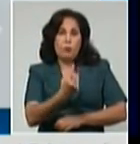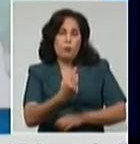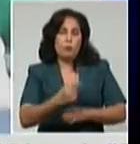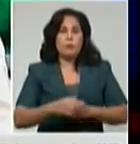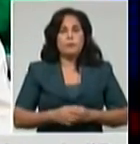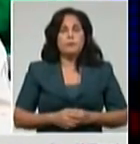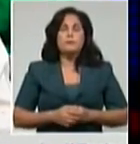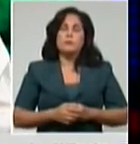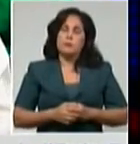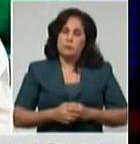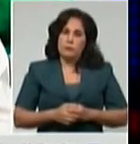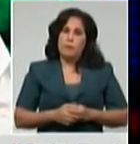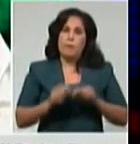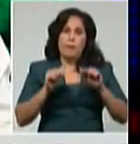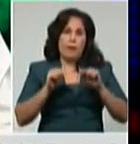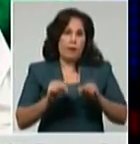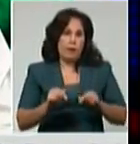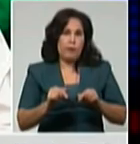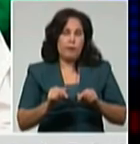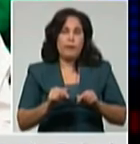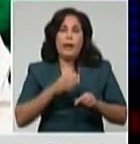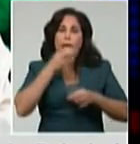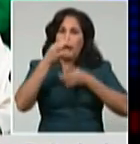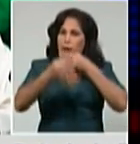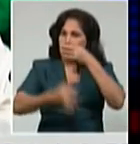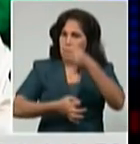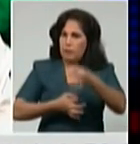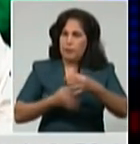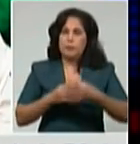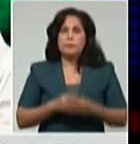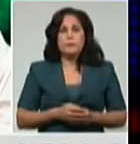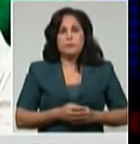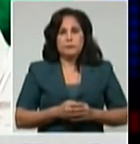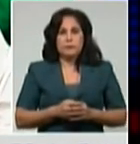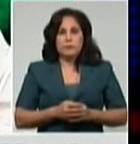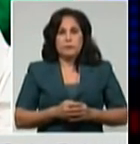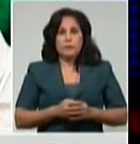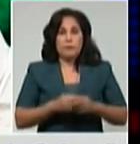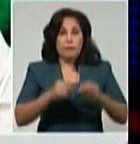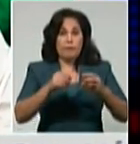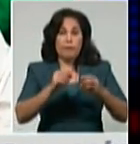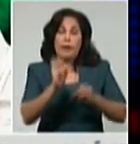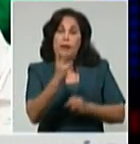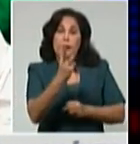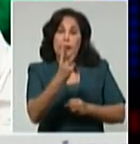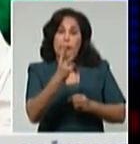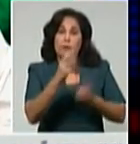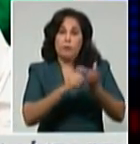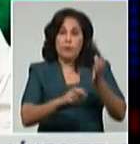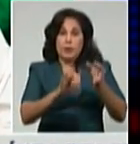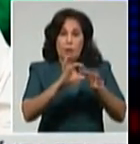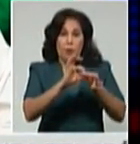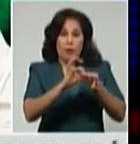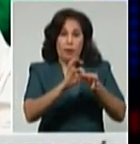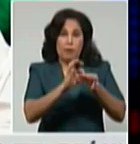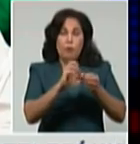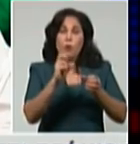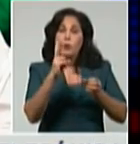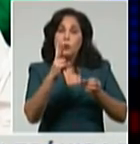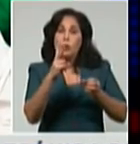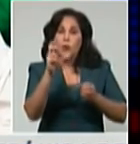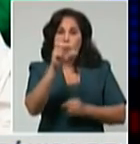Ahora, preciso, los 3 casos de Guantánamo, los 2 casos de